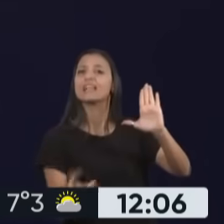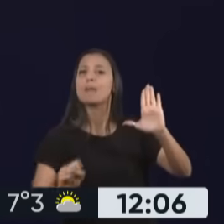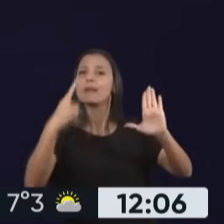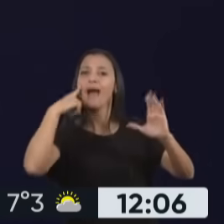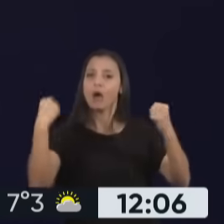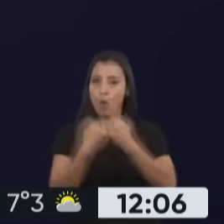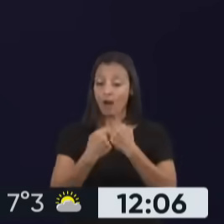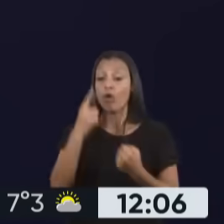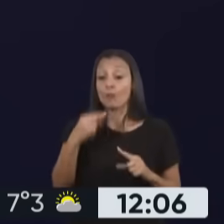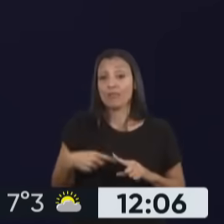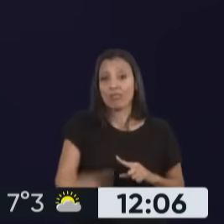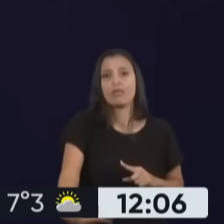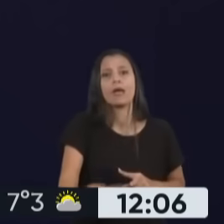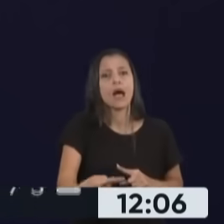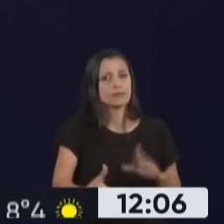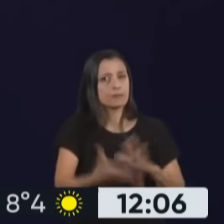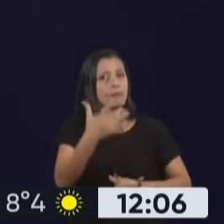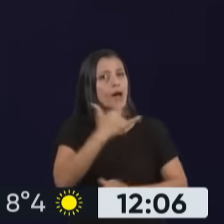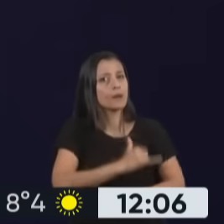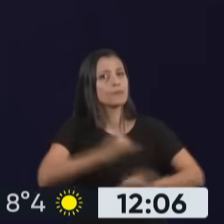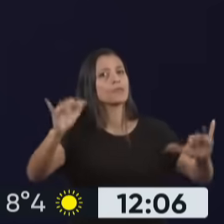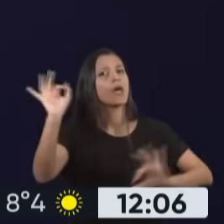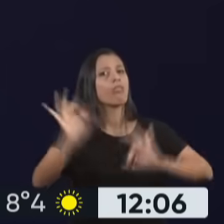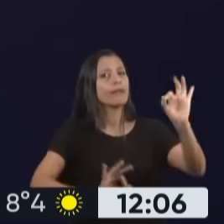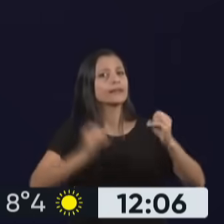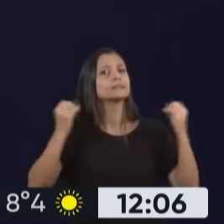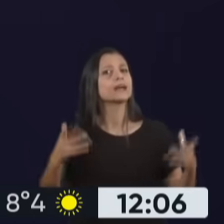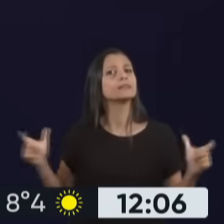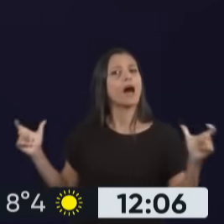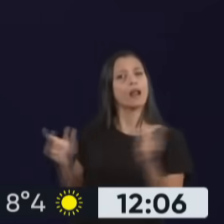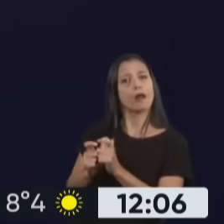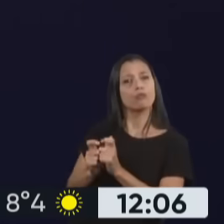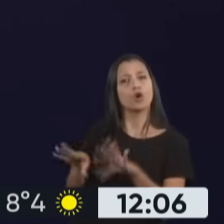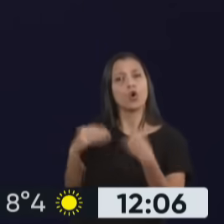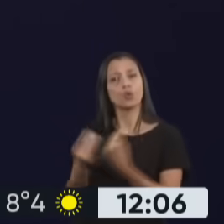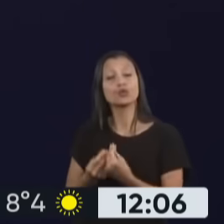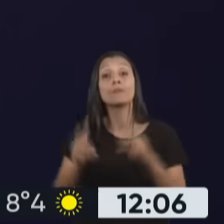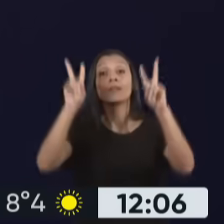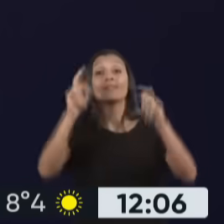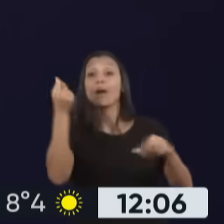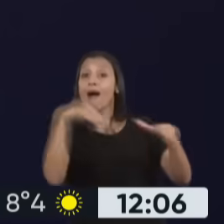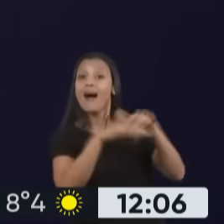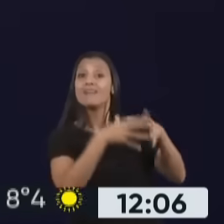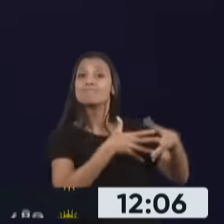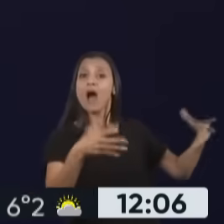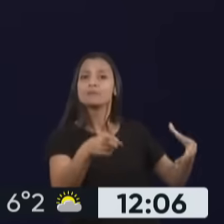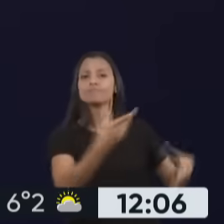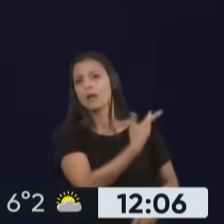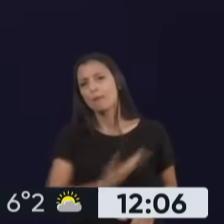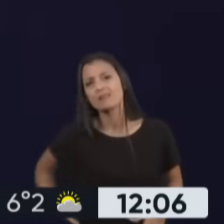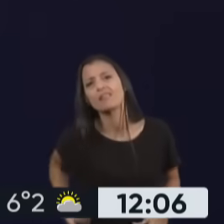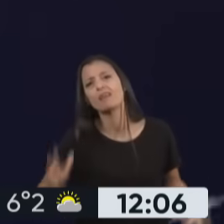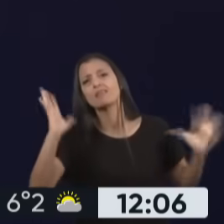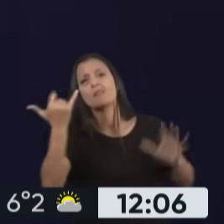días más vamos a dar los detalles oficiales del resultado. Tema reservas, el presidente lo explicó en más de